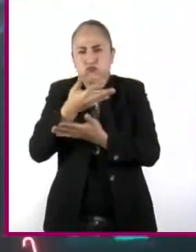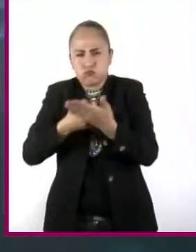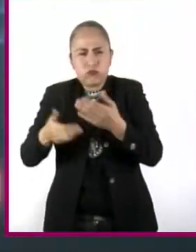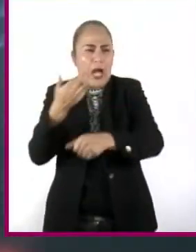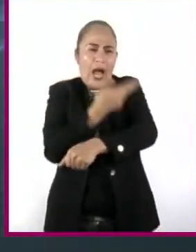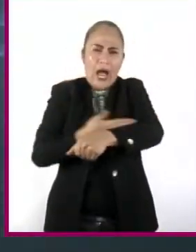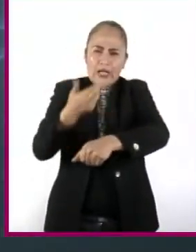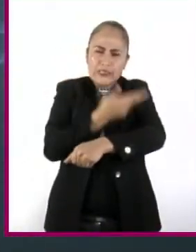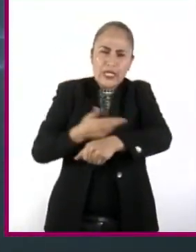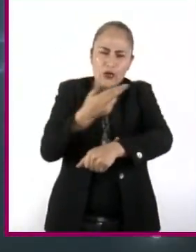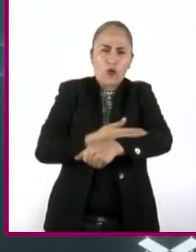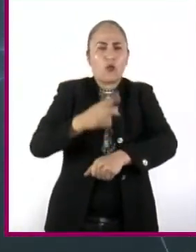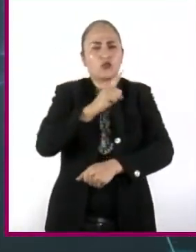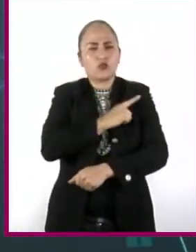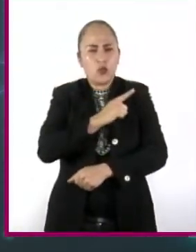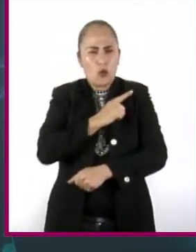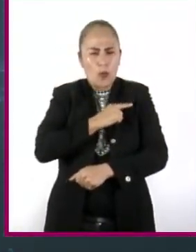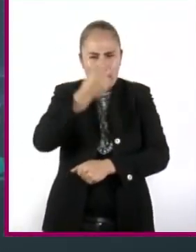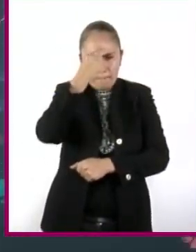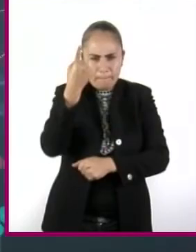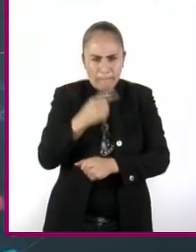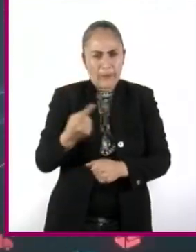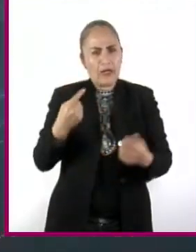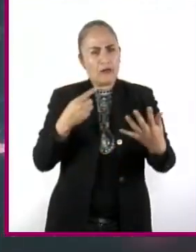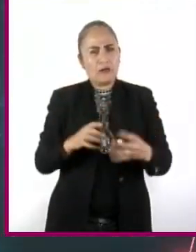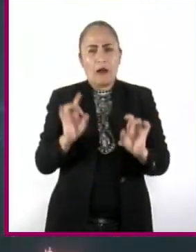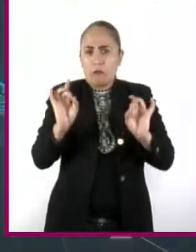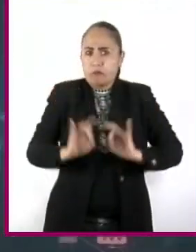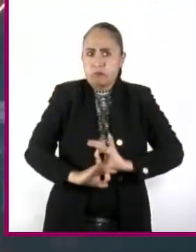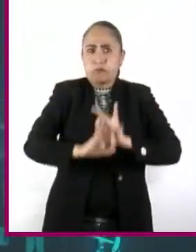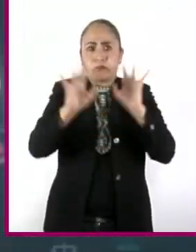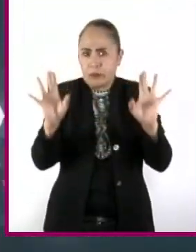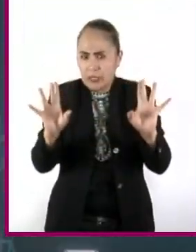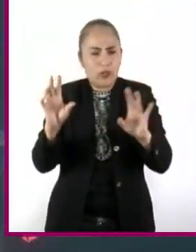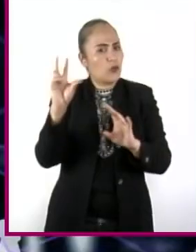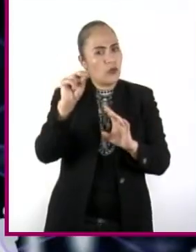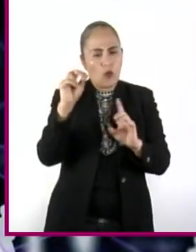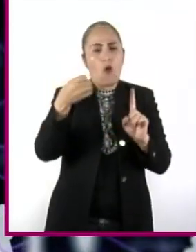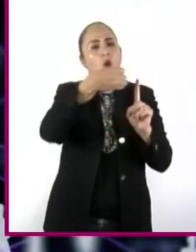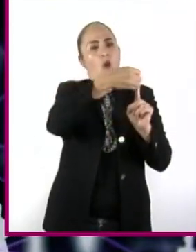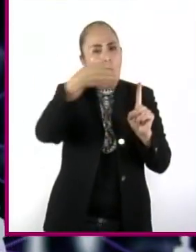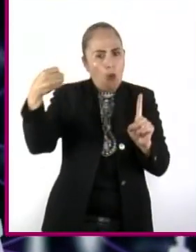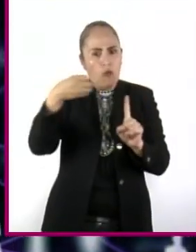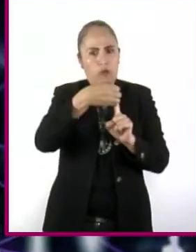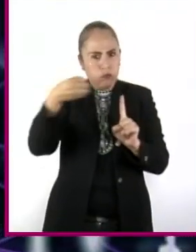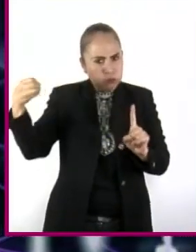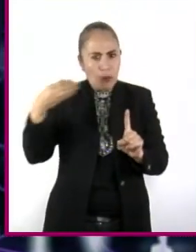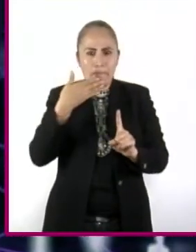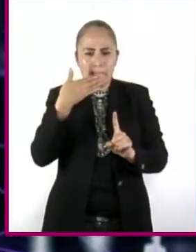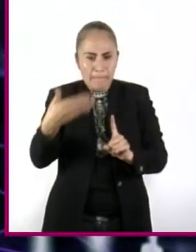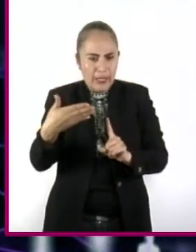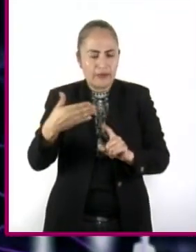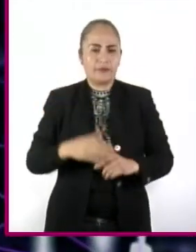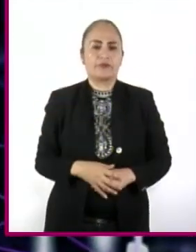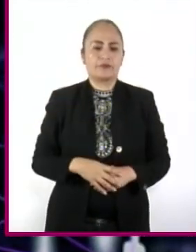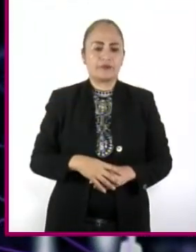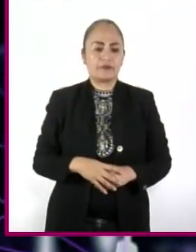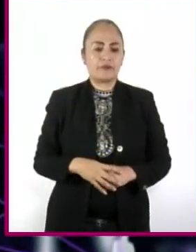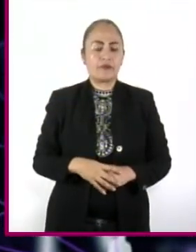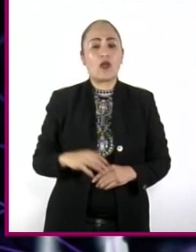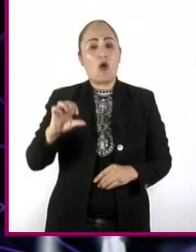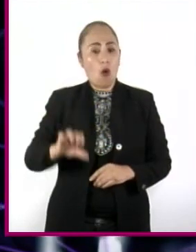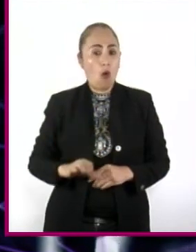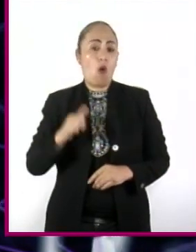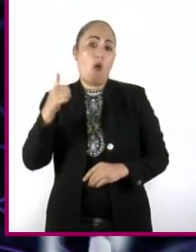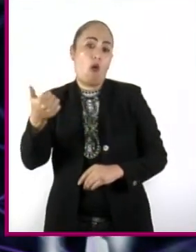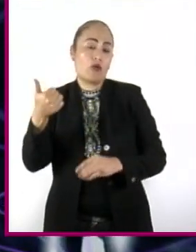para mostrar estructuras y comportamientos no azarosos a gran escala. Esto, además, sin ninguna intervención